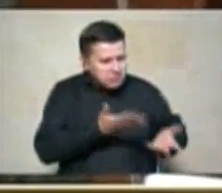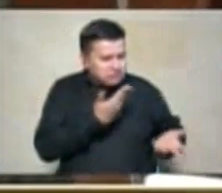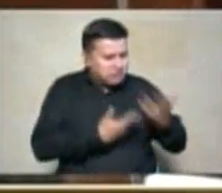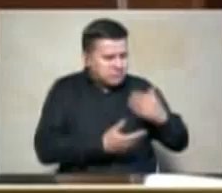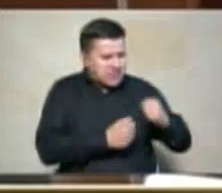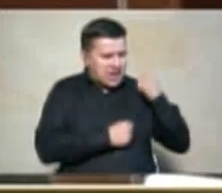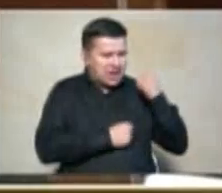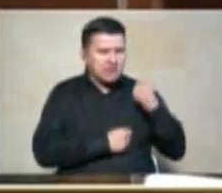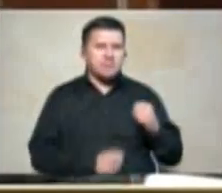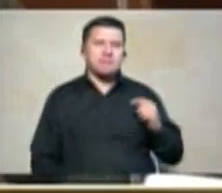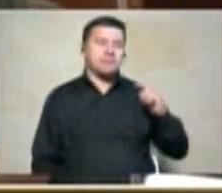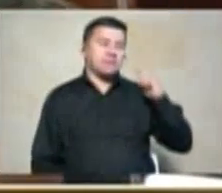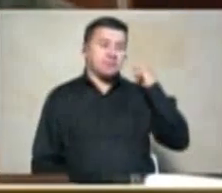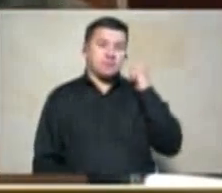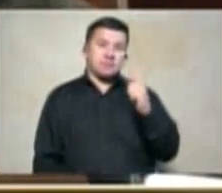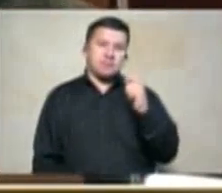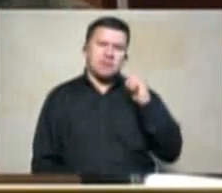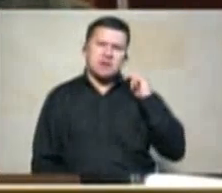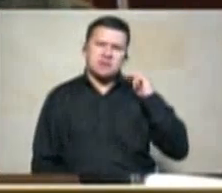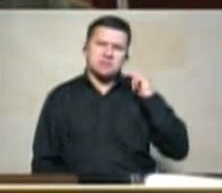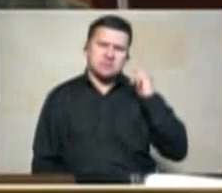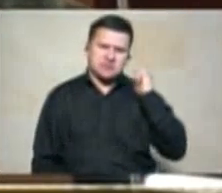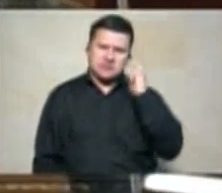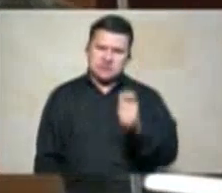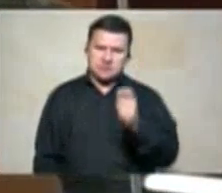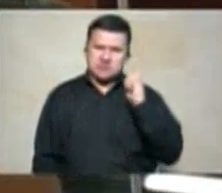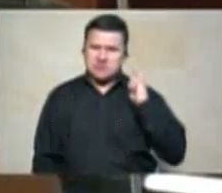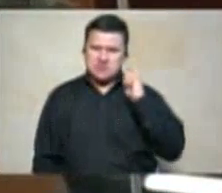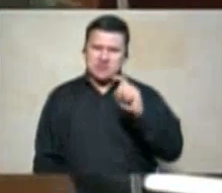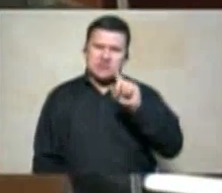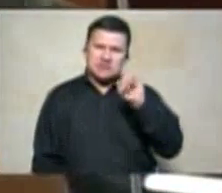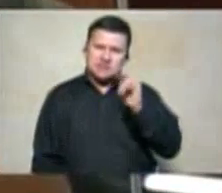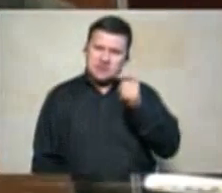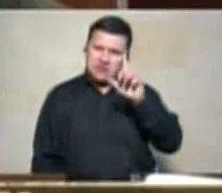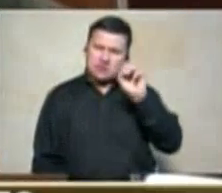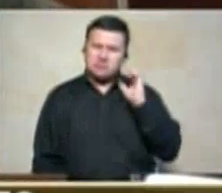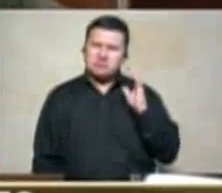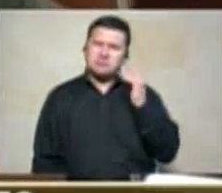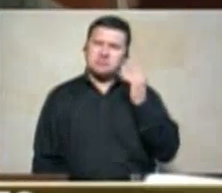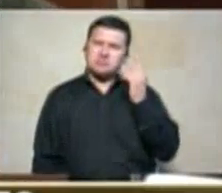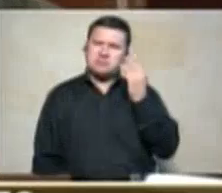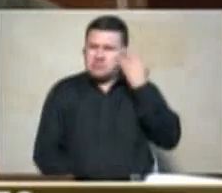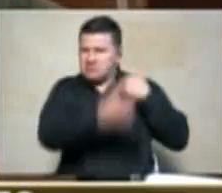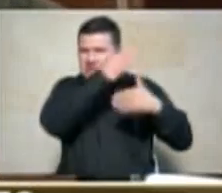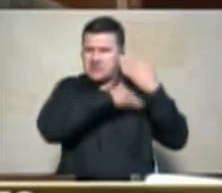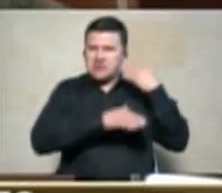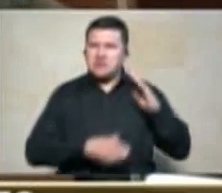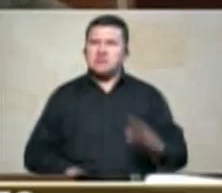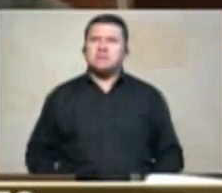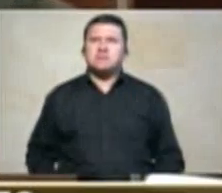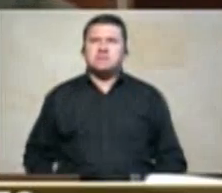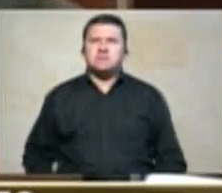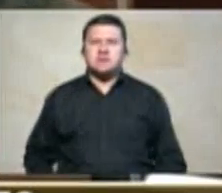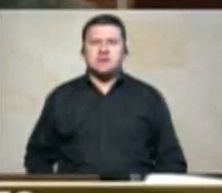ya a mediados del siglo pasado, ya a principios del siglo XX,